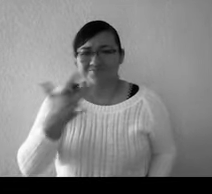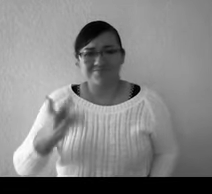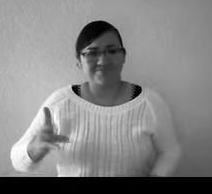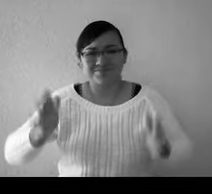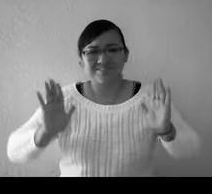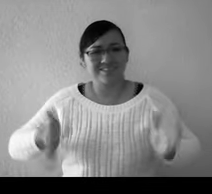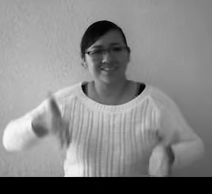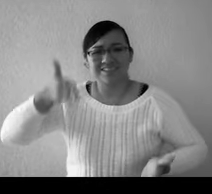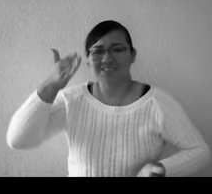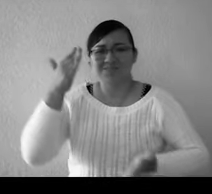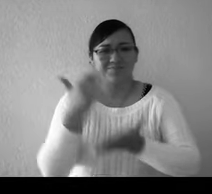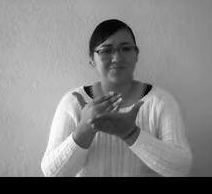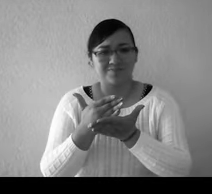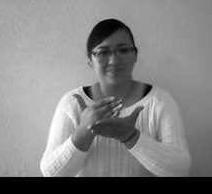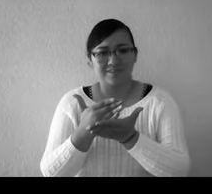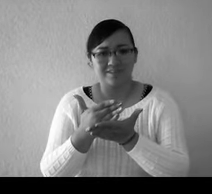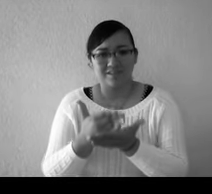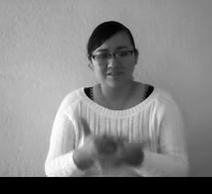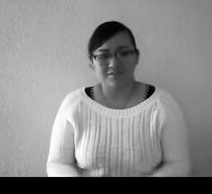Apaga el dolor